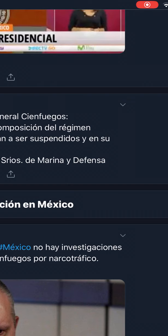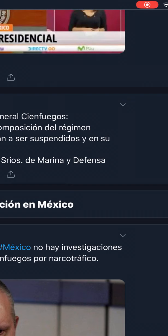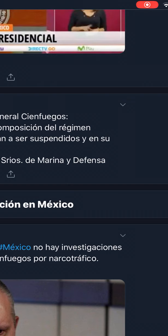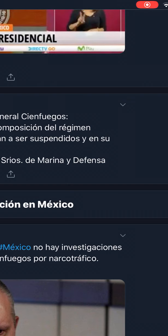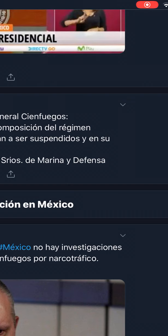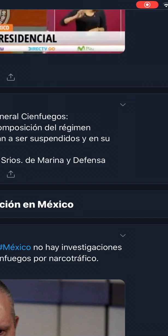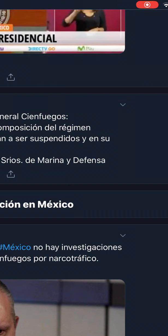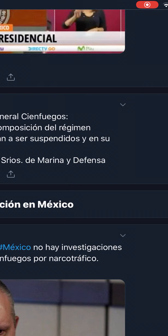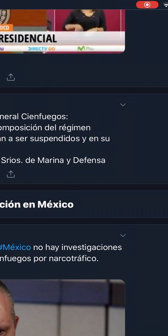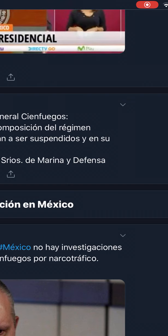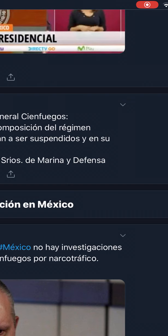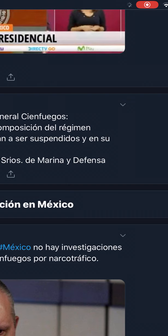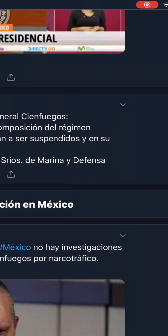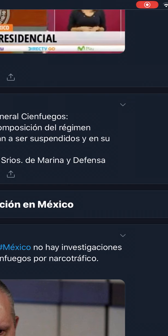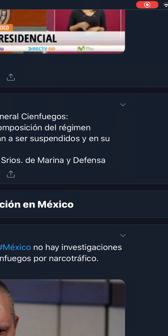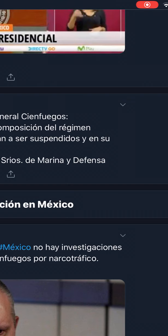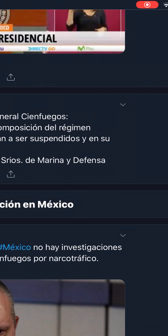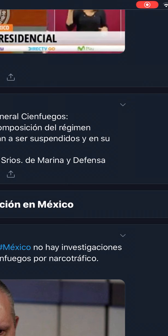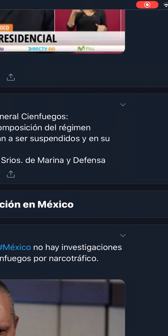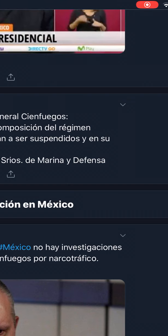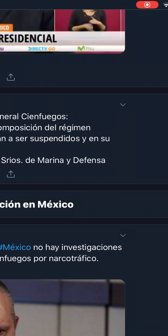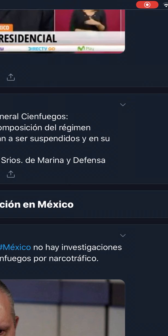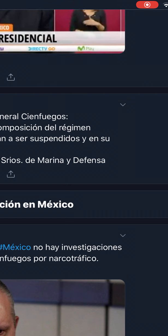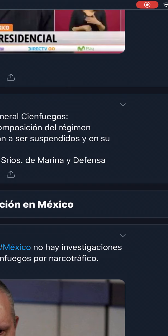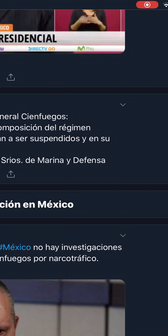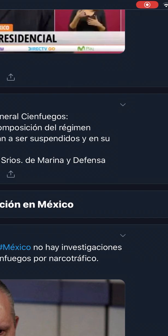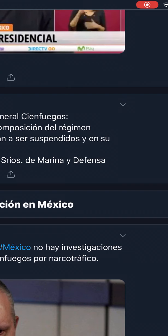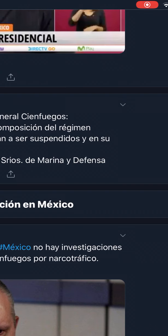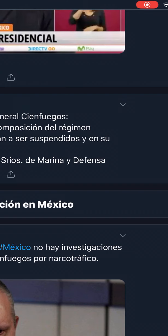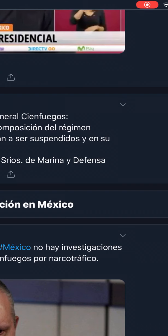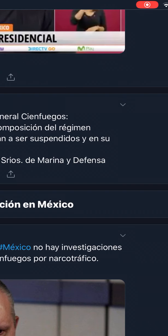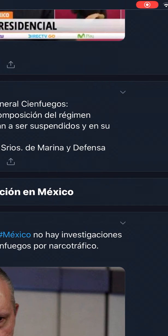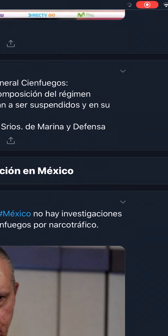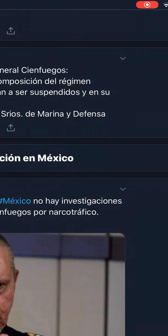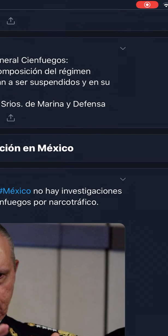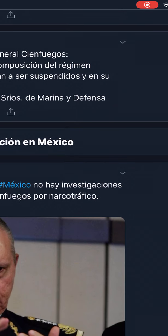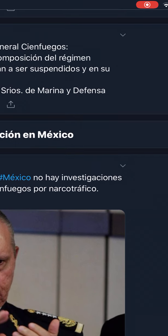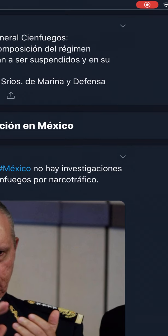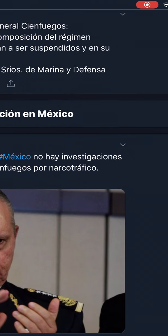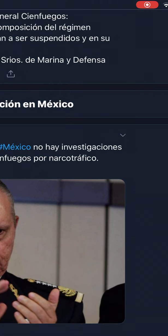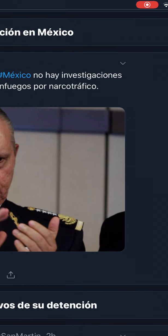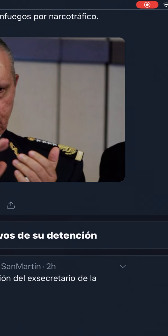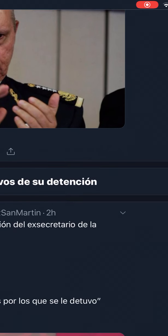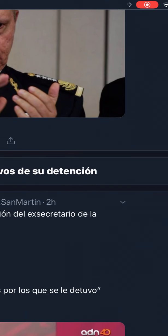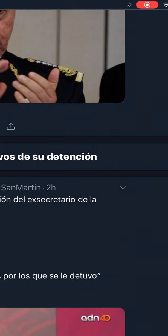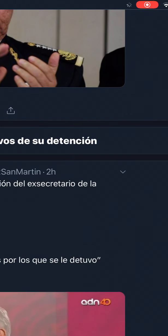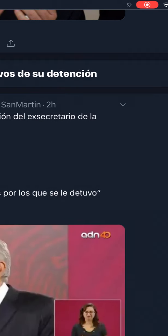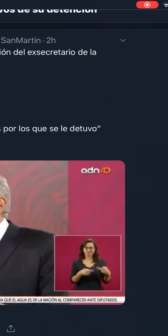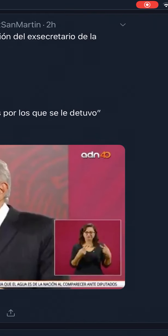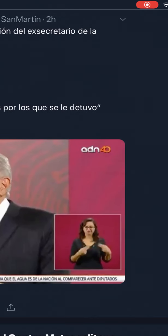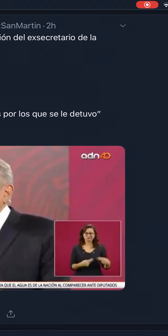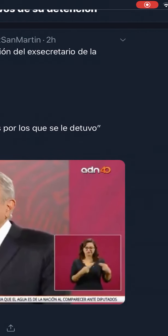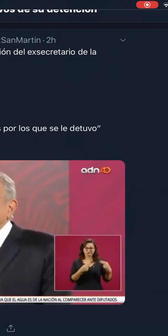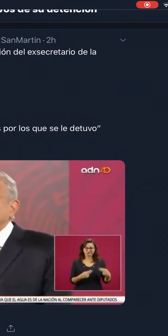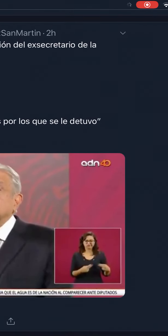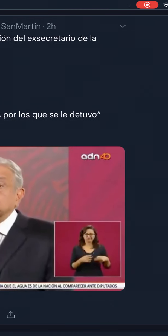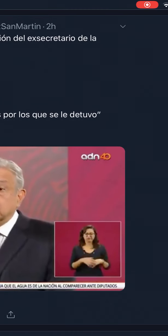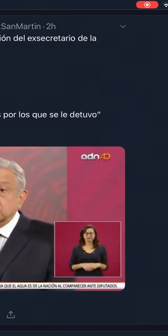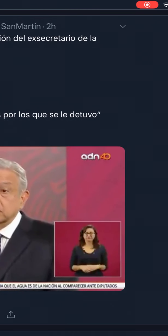actuales se queda desde marina defensa ya está levantando dando así un largo envenenado aguas las